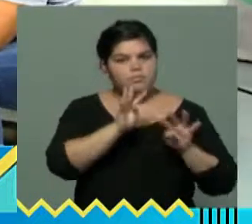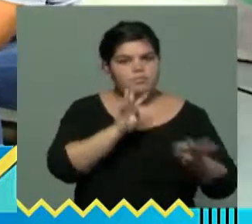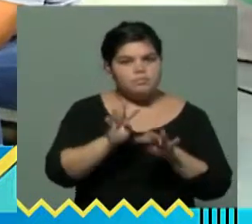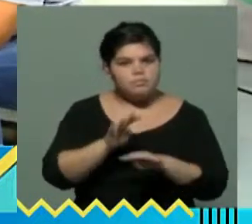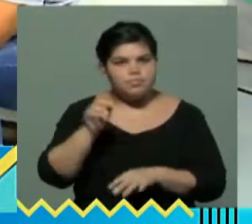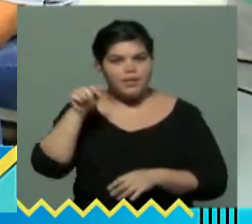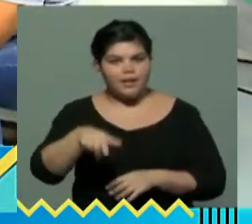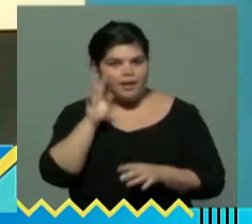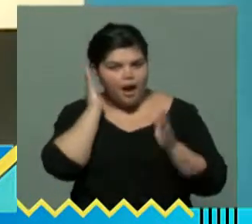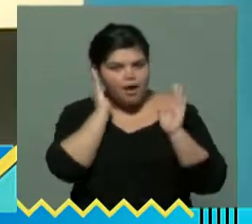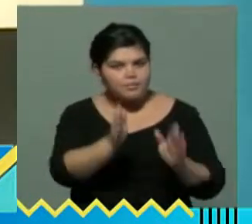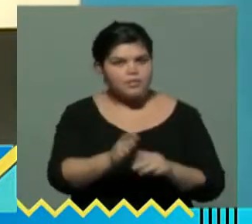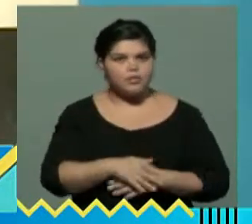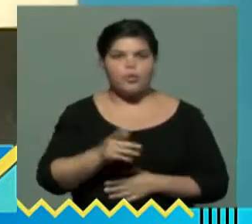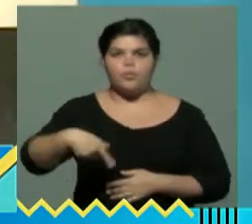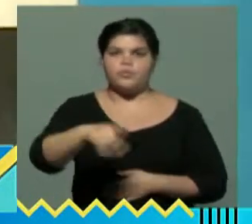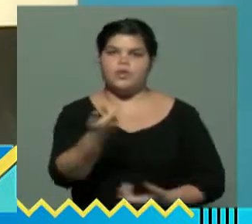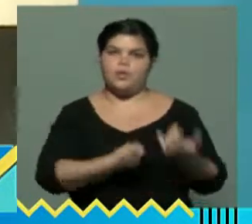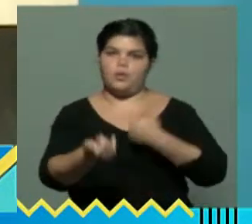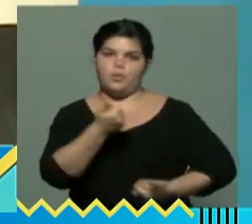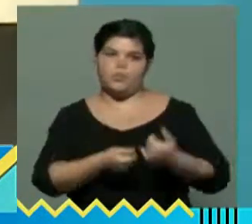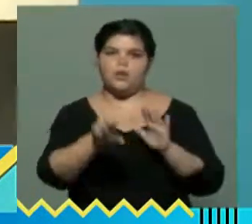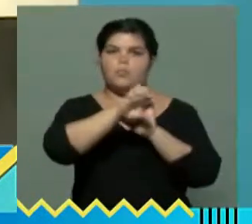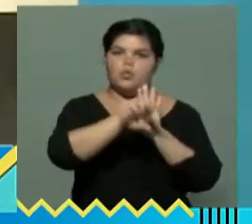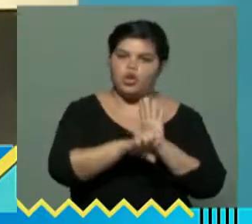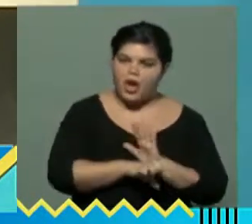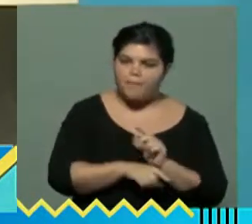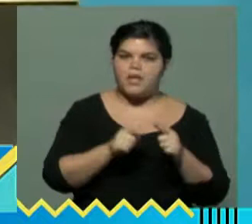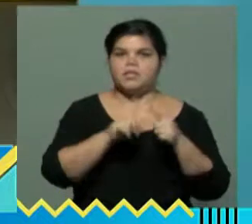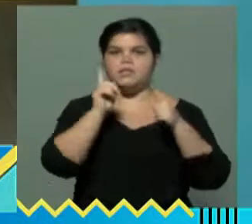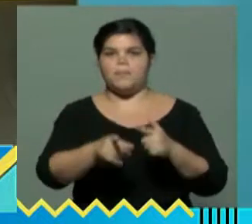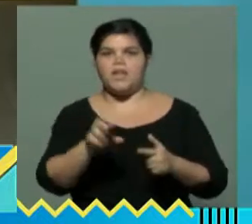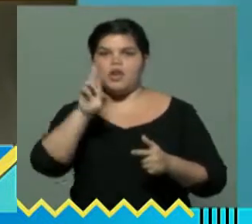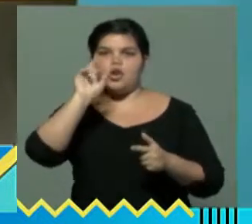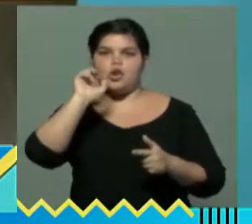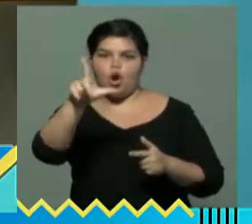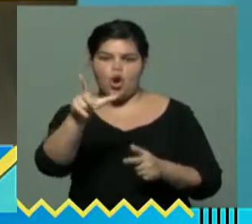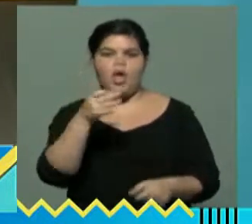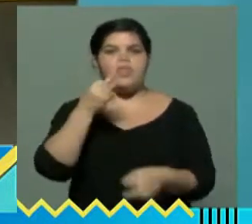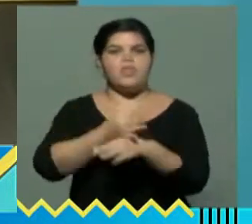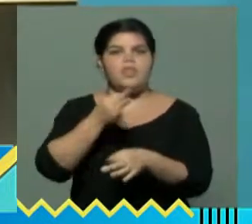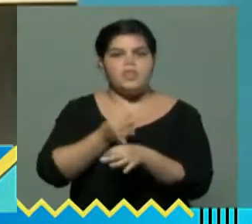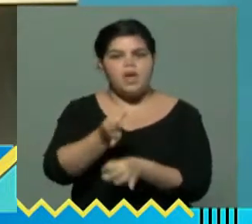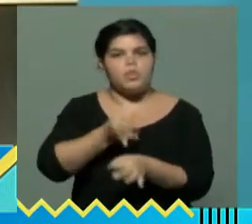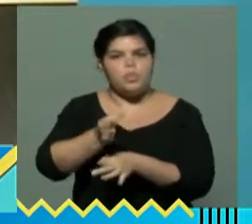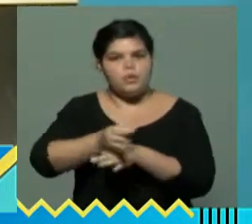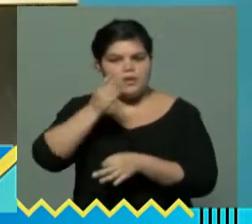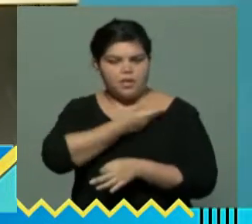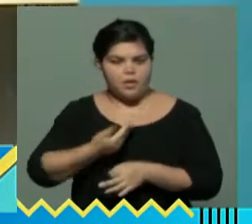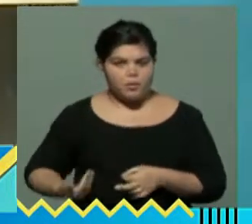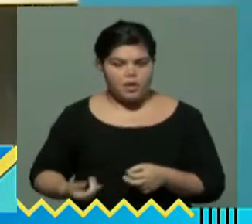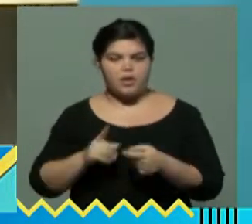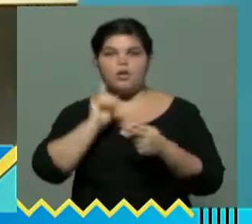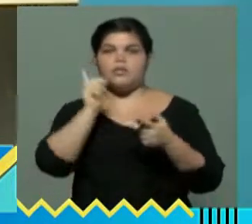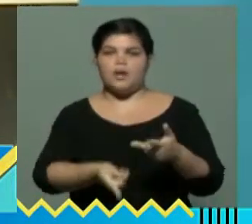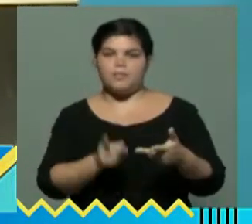acá atentos, ustedes mencionan acerca de programas, también acerca del rol educador que tiene el Estado y también hablamos,